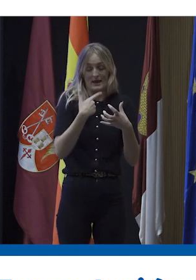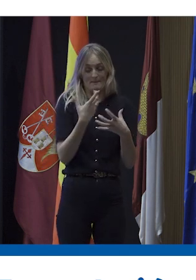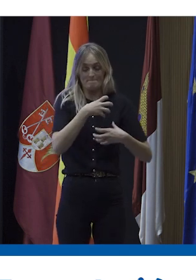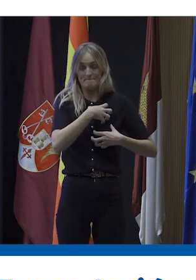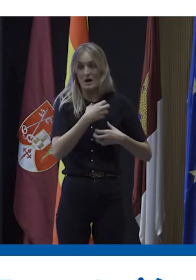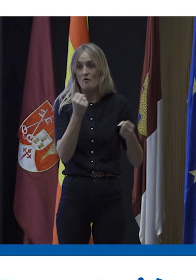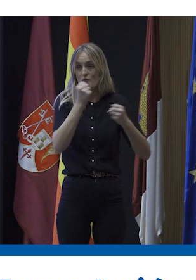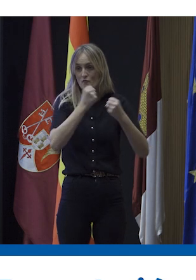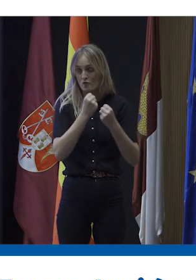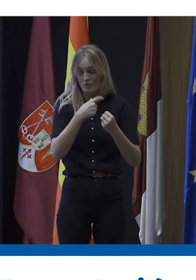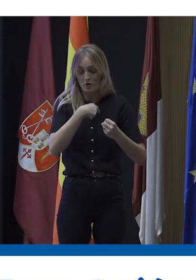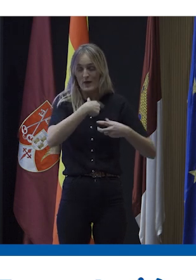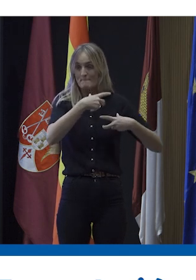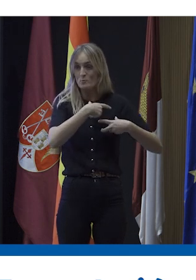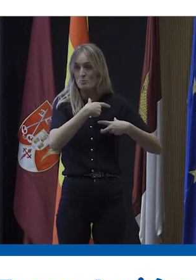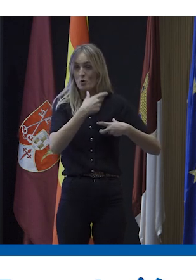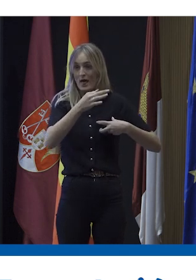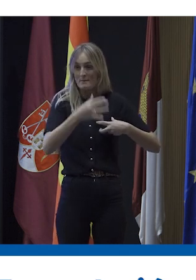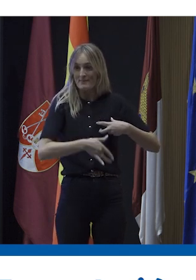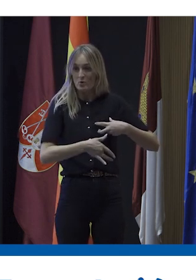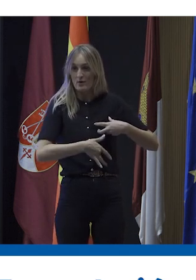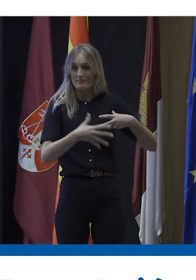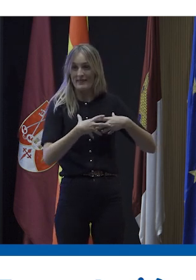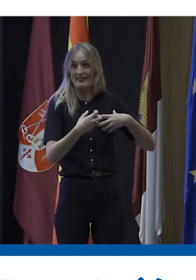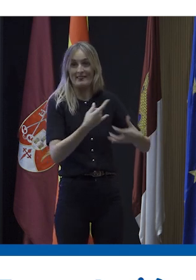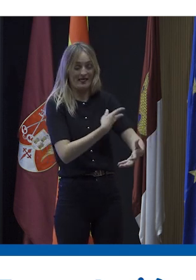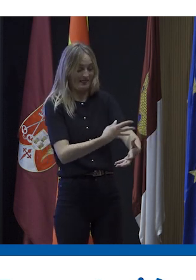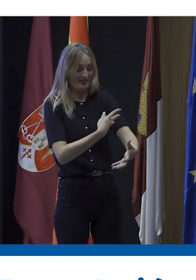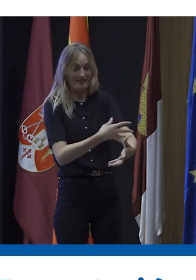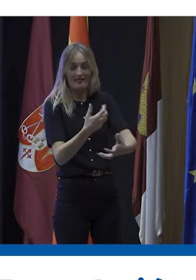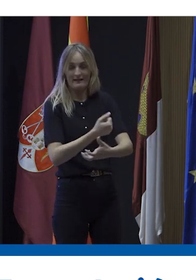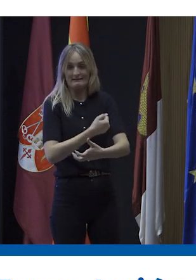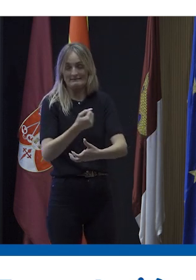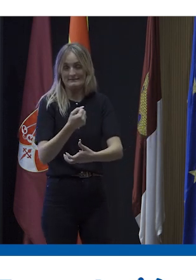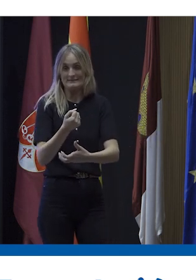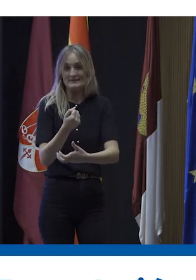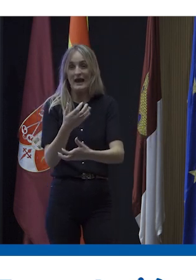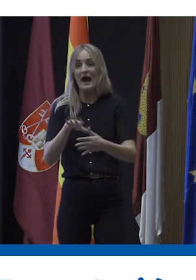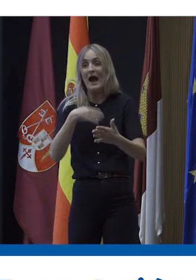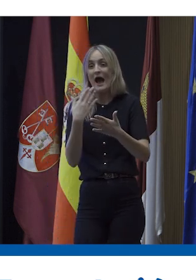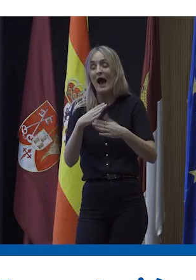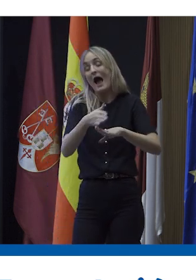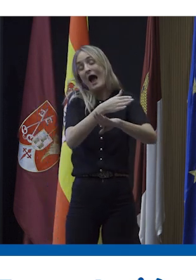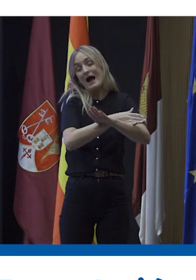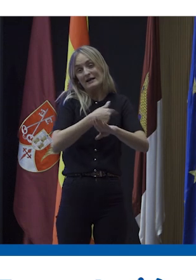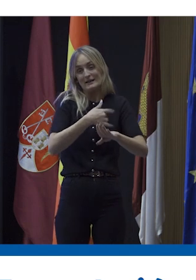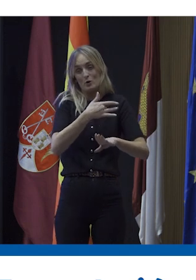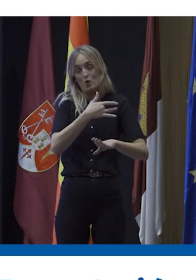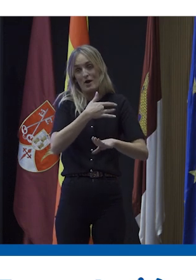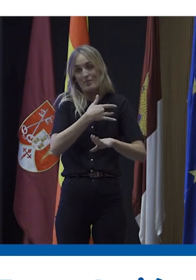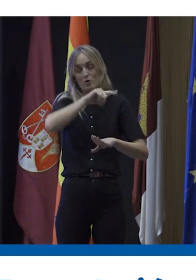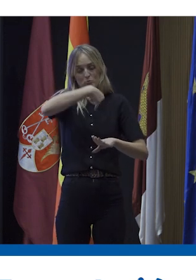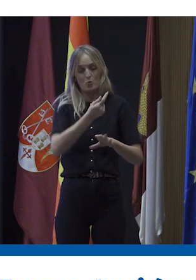pulmón de tal manera que pudiéramos sacar la sangre del sistema sanguíneo antes de llegar al corazón, pasarla por el